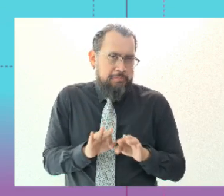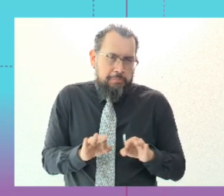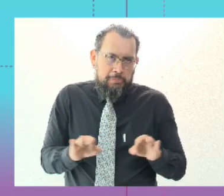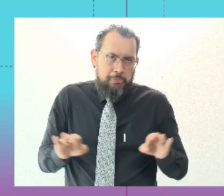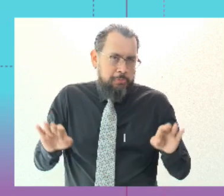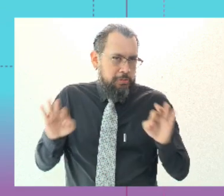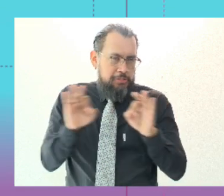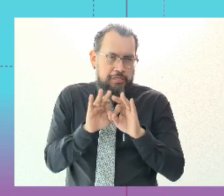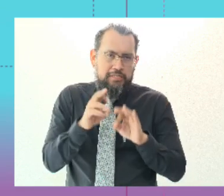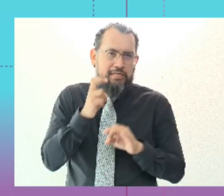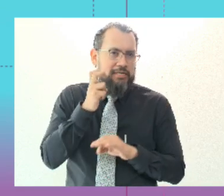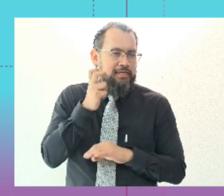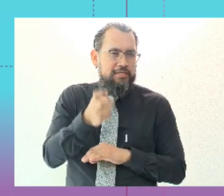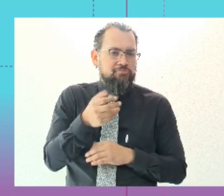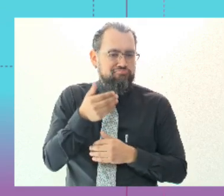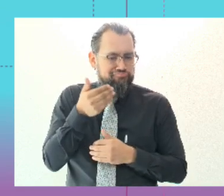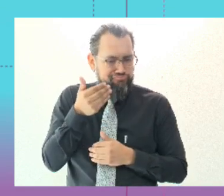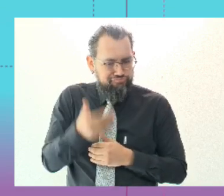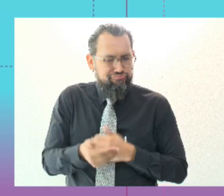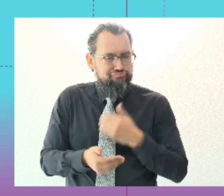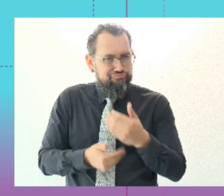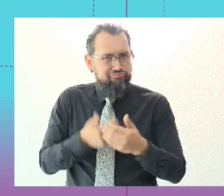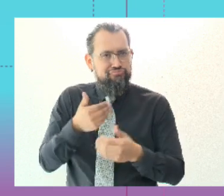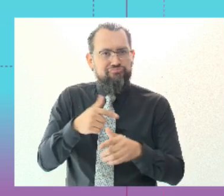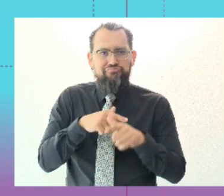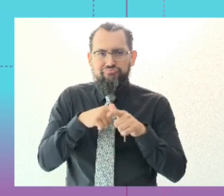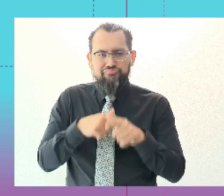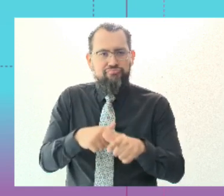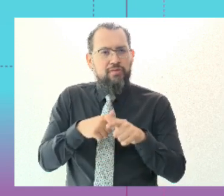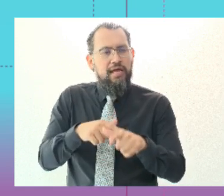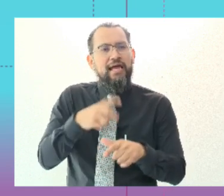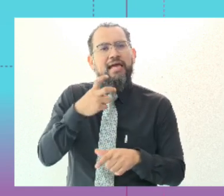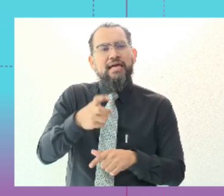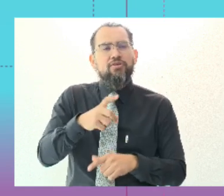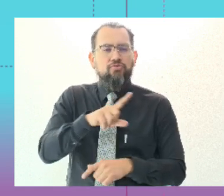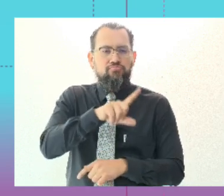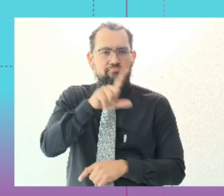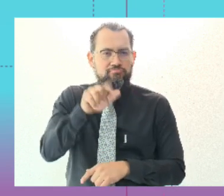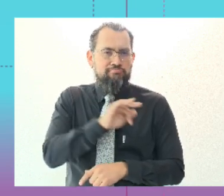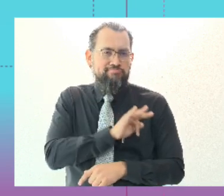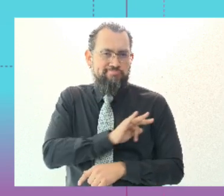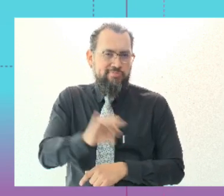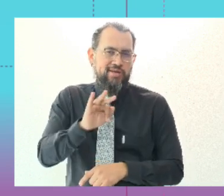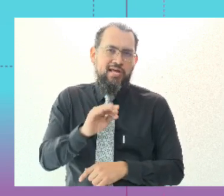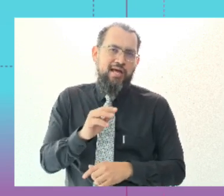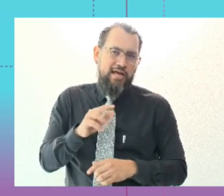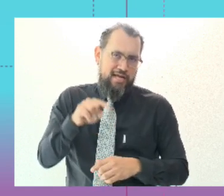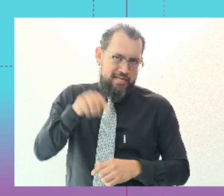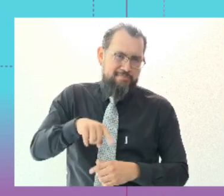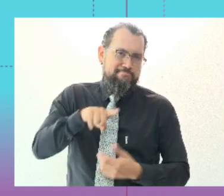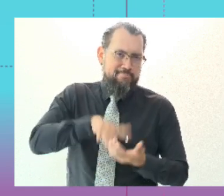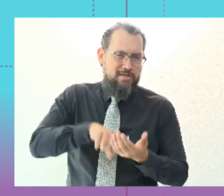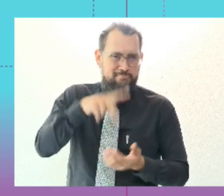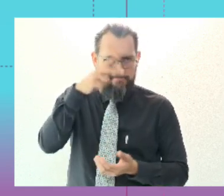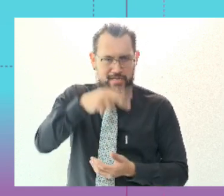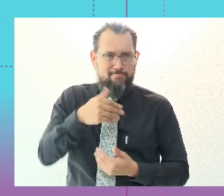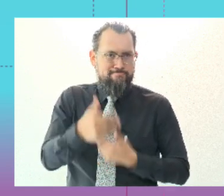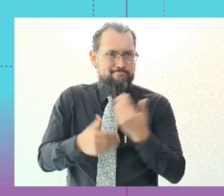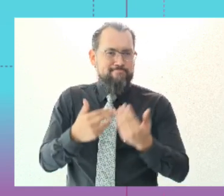la transparencia como a los archivos a continuar avanzando y sentar las bases democráticas y sólidas que este país merece. Gracias.